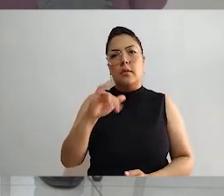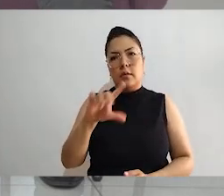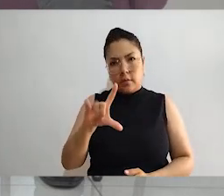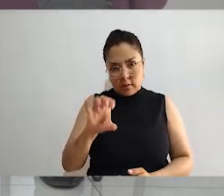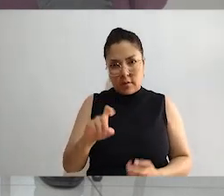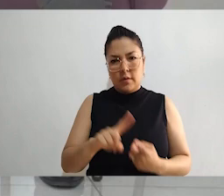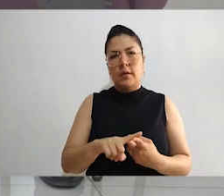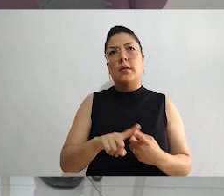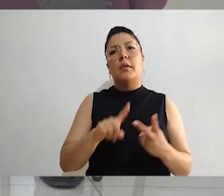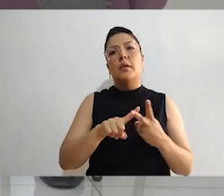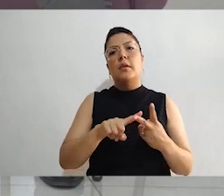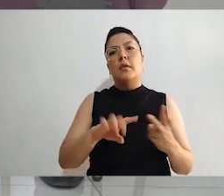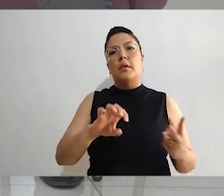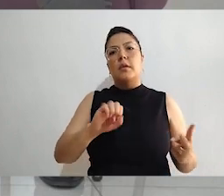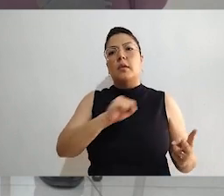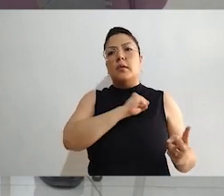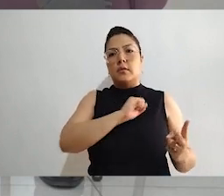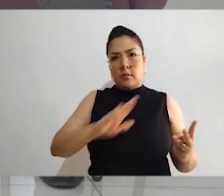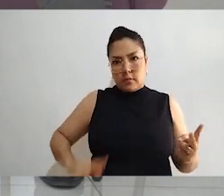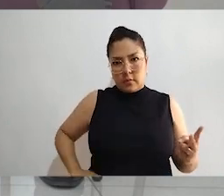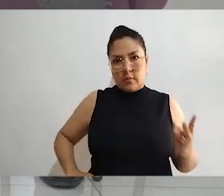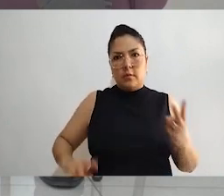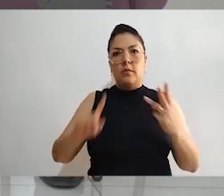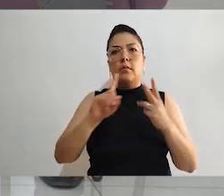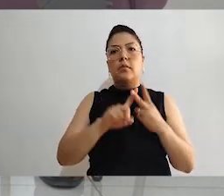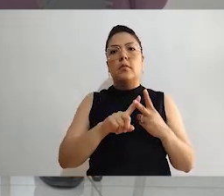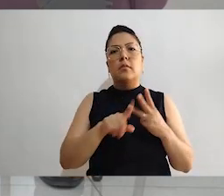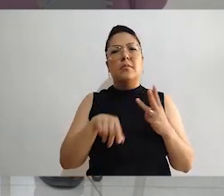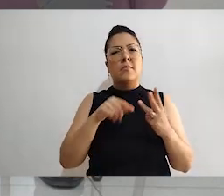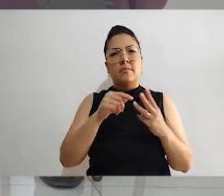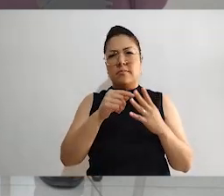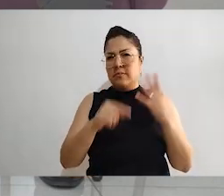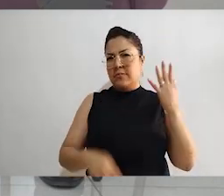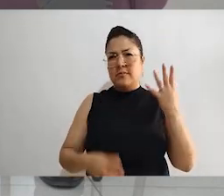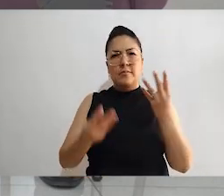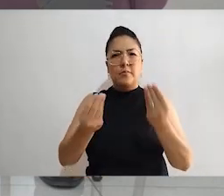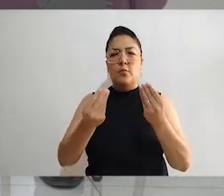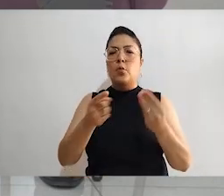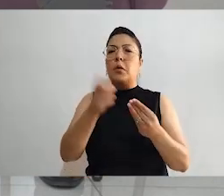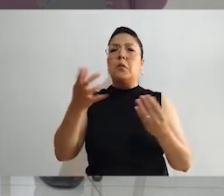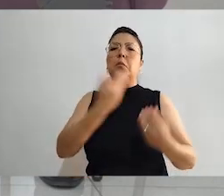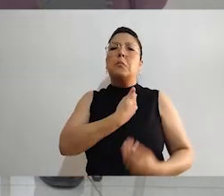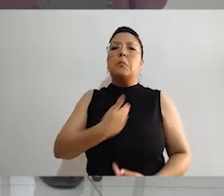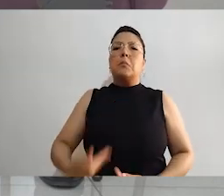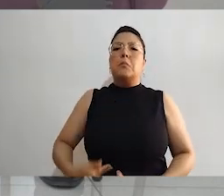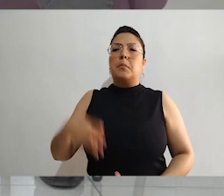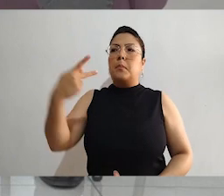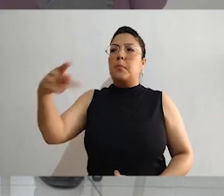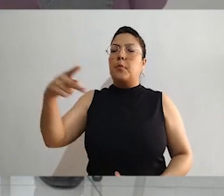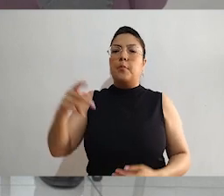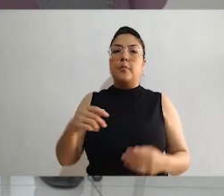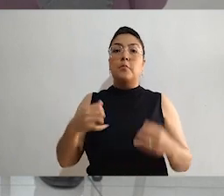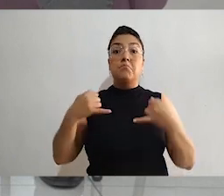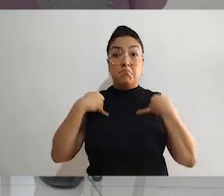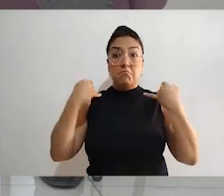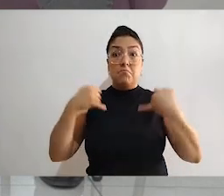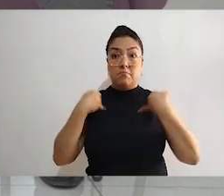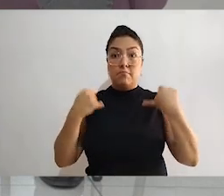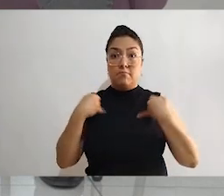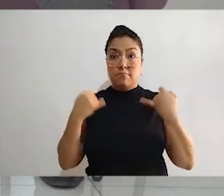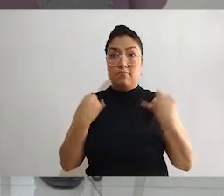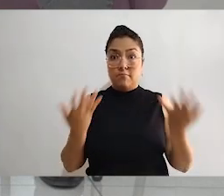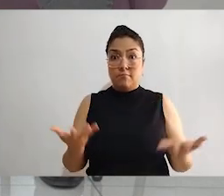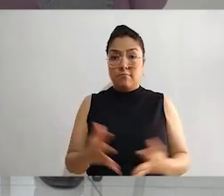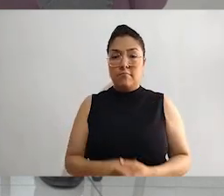años, en El Salvador, Nayib Bukele, Gabriel Boric. ¿Crees que falta mucho para México en este caso? Si observamos